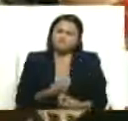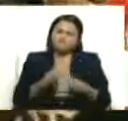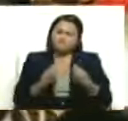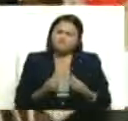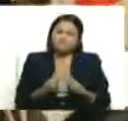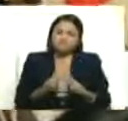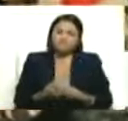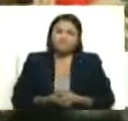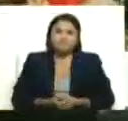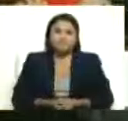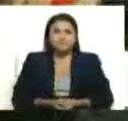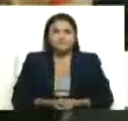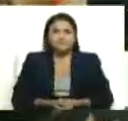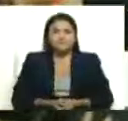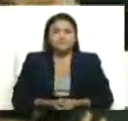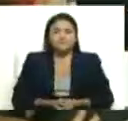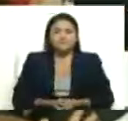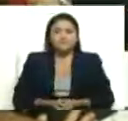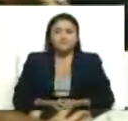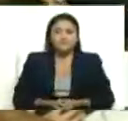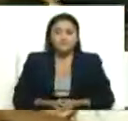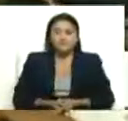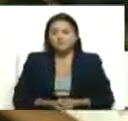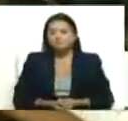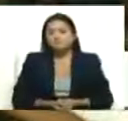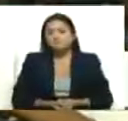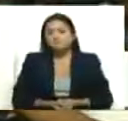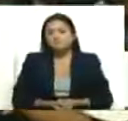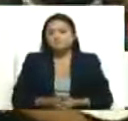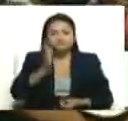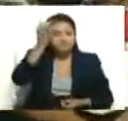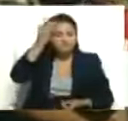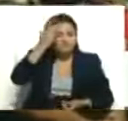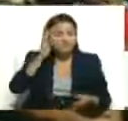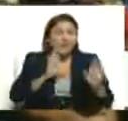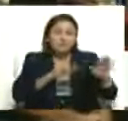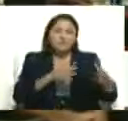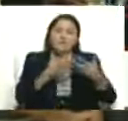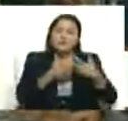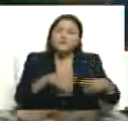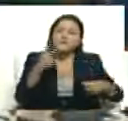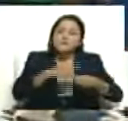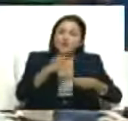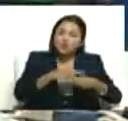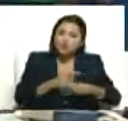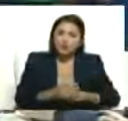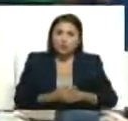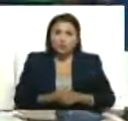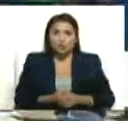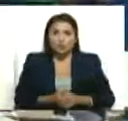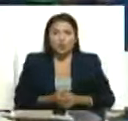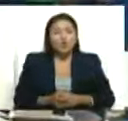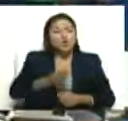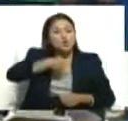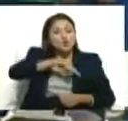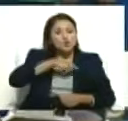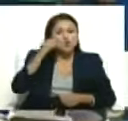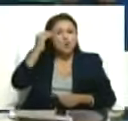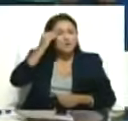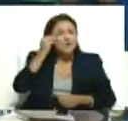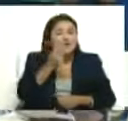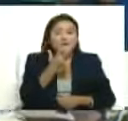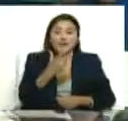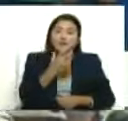asuntos de Venezuela. Son unos vendepatrias. Son los que apoyan la ExxonMobil. Nosotros tenemos que pensar el 3